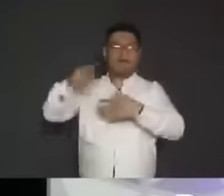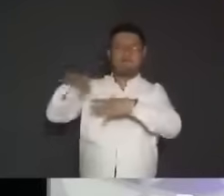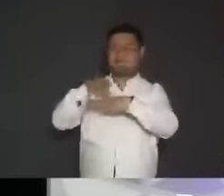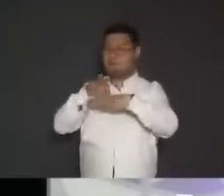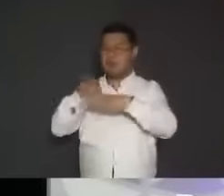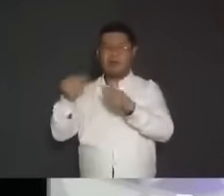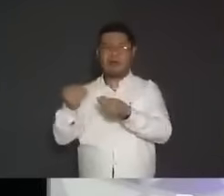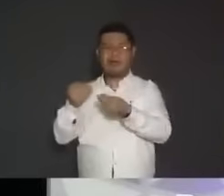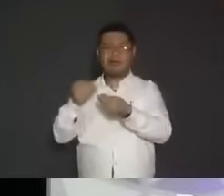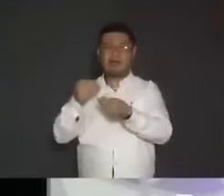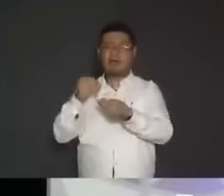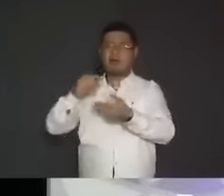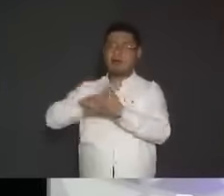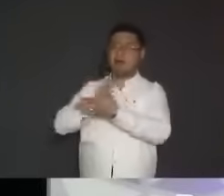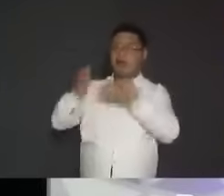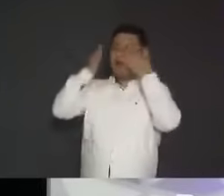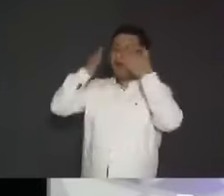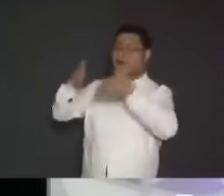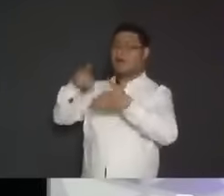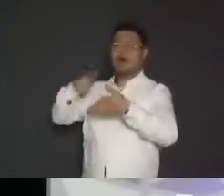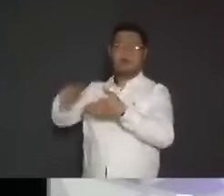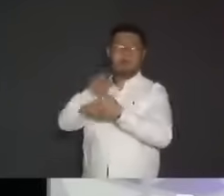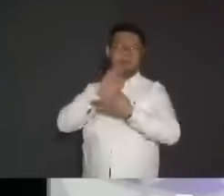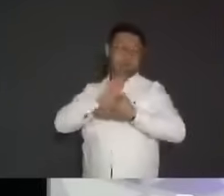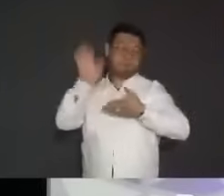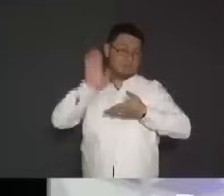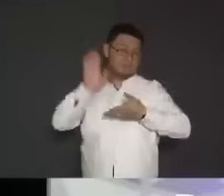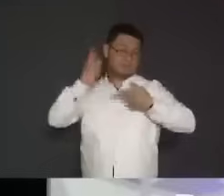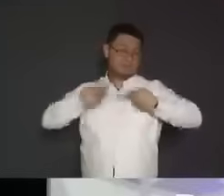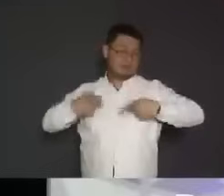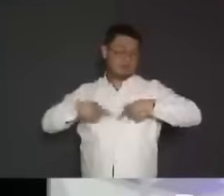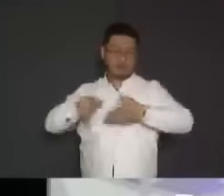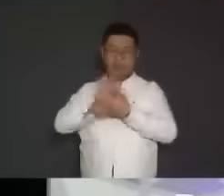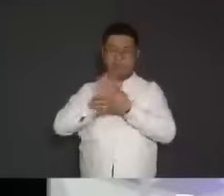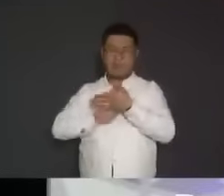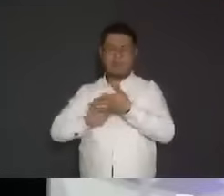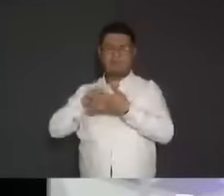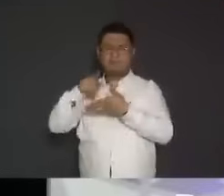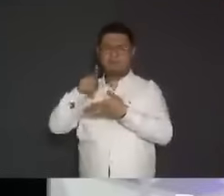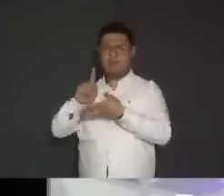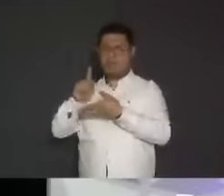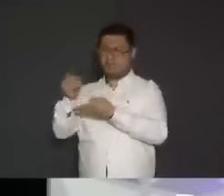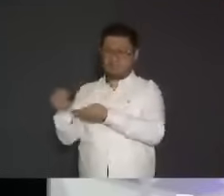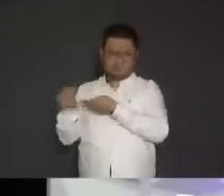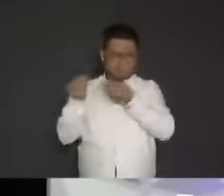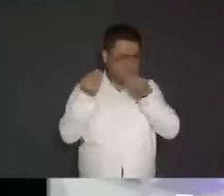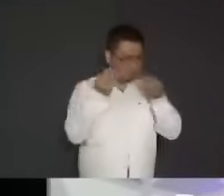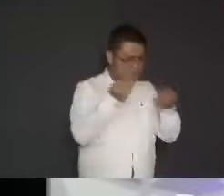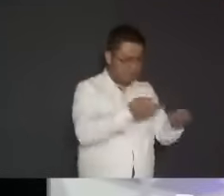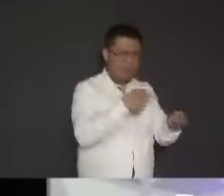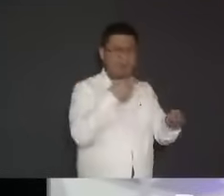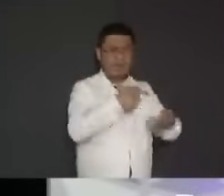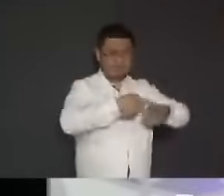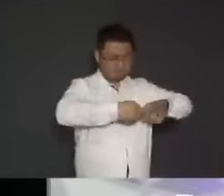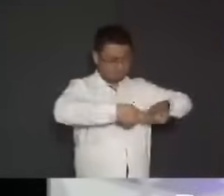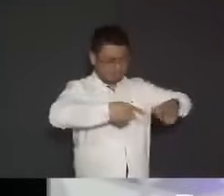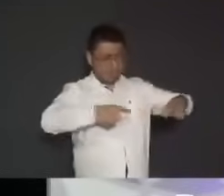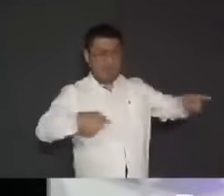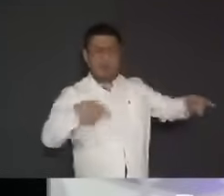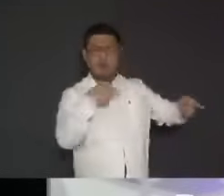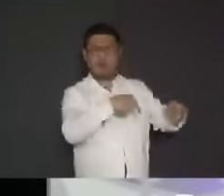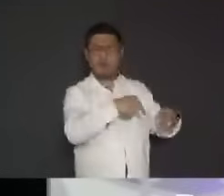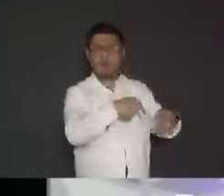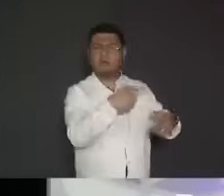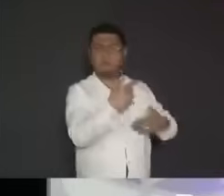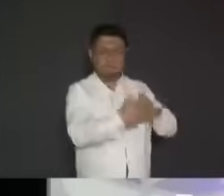pasar a los humildes. Pero la realidad es que si hay un sector que no le ha llegado la derrama económica de este desarrollo y de este